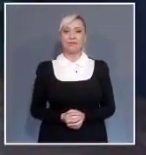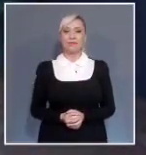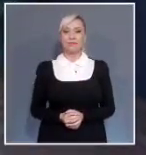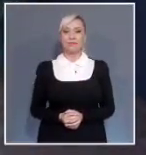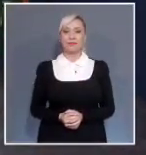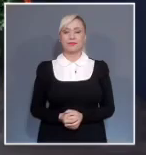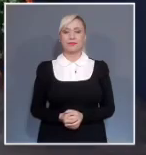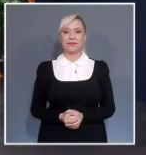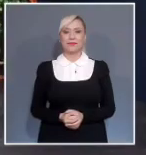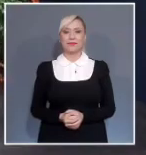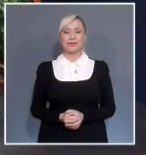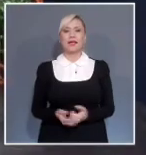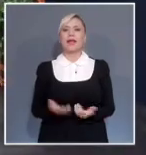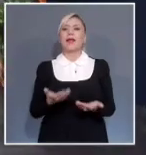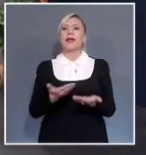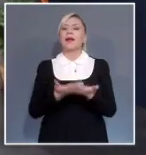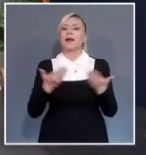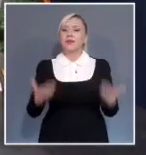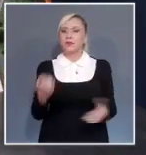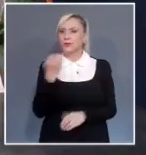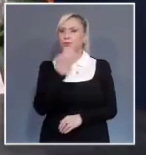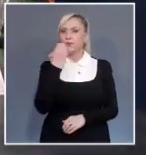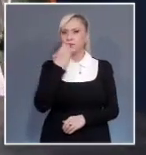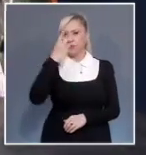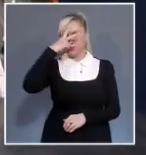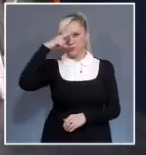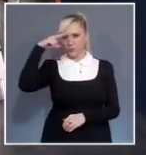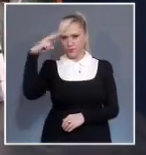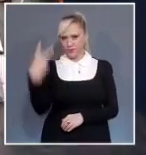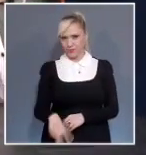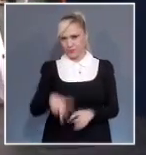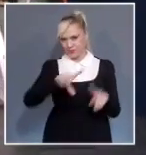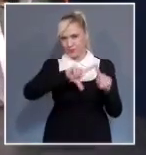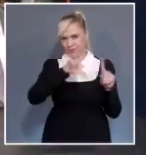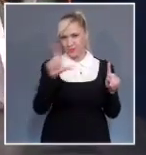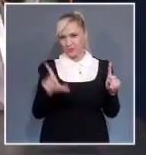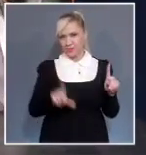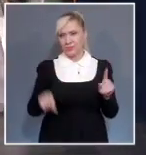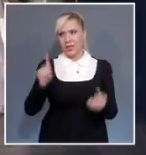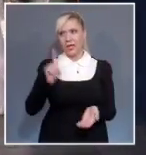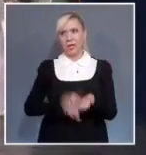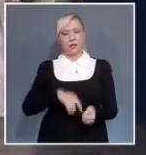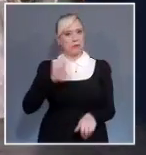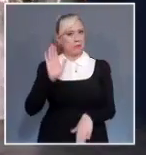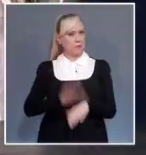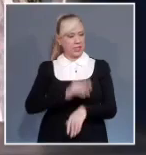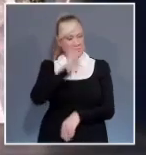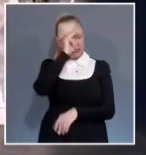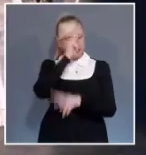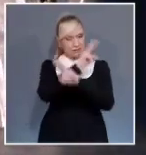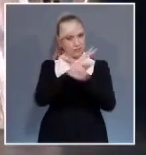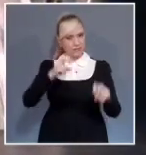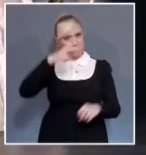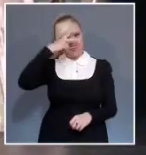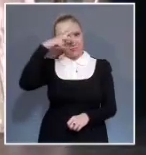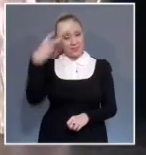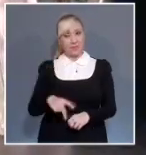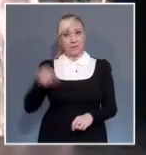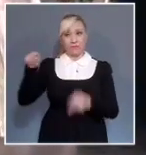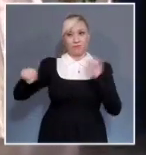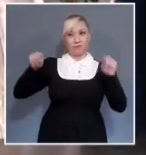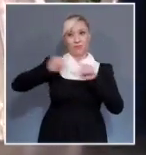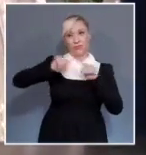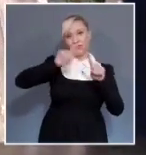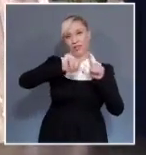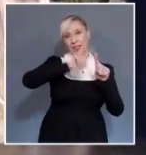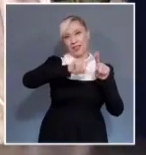Oiga, el Colegio Nacional, claustro que concentra a las mentes más brillantes del país en diversos campos, busca mantenerse